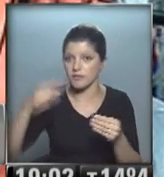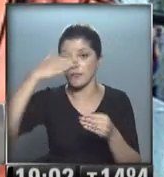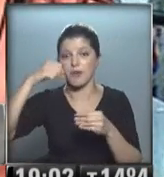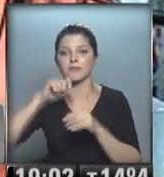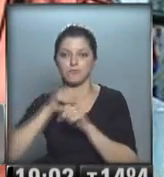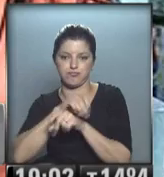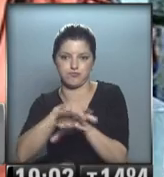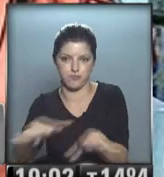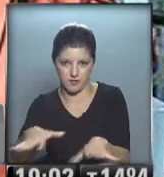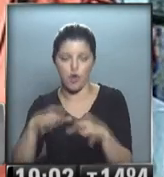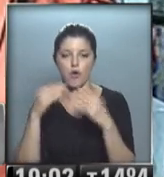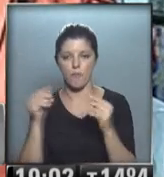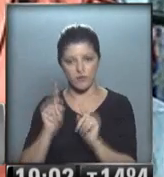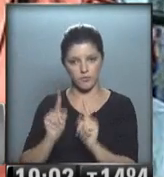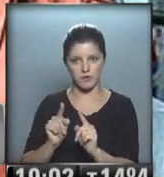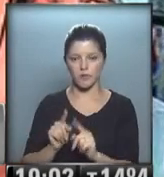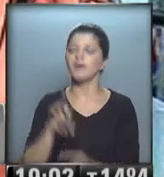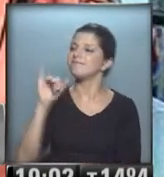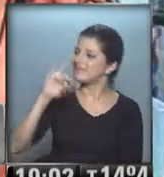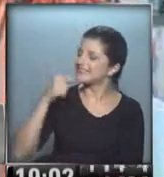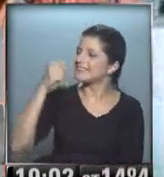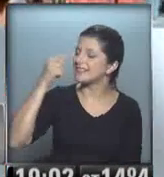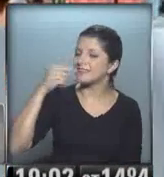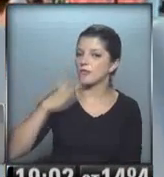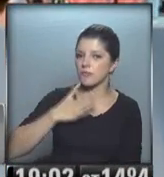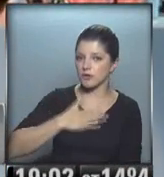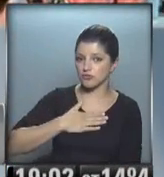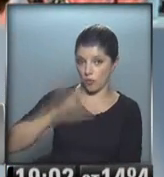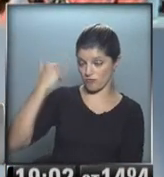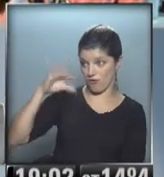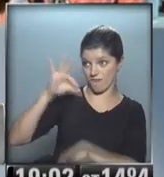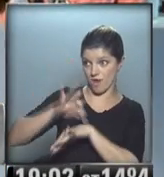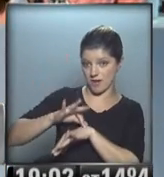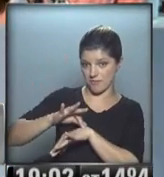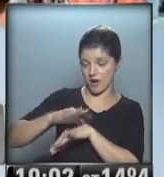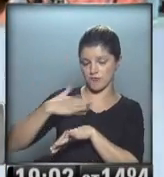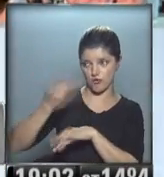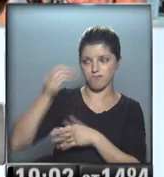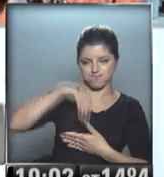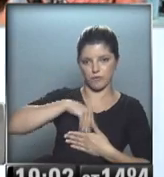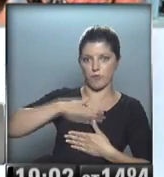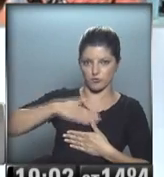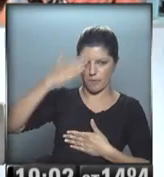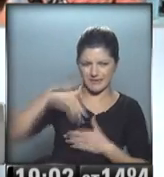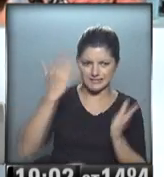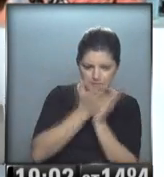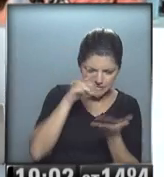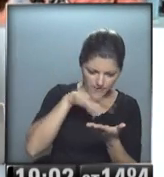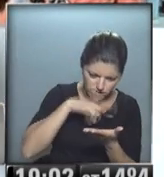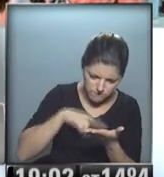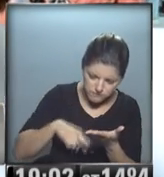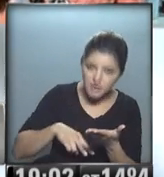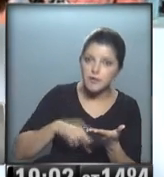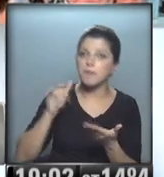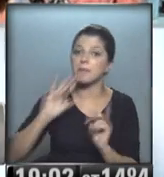Bien. Es muy interesante porque fue una de las cosas que me agarró a mí cuando estuve enferma, por eso estudié tanto sobre el estafilococo. Pero